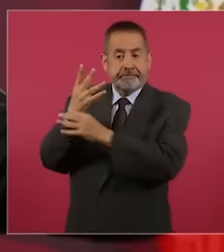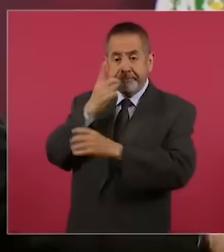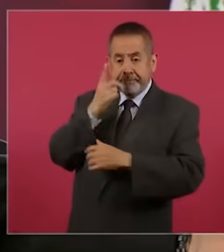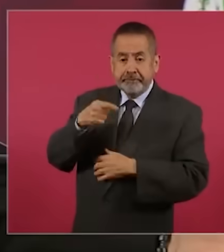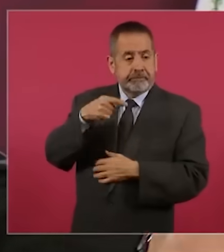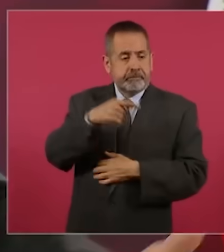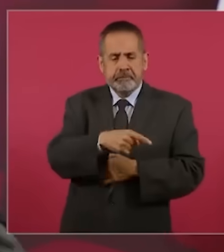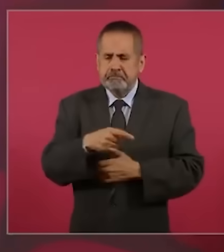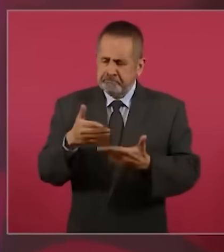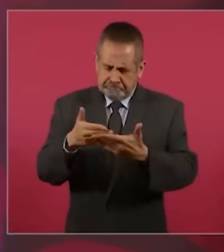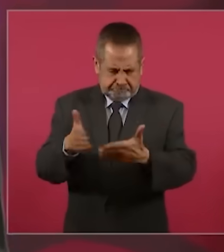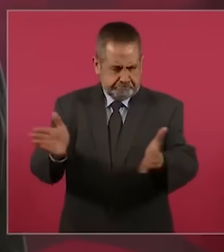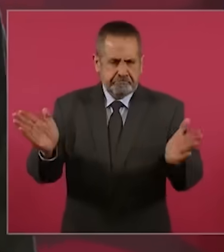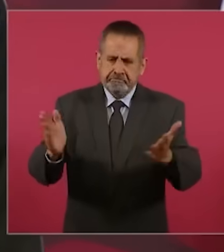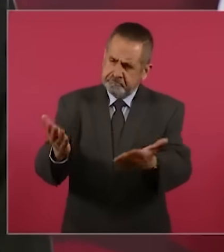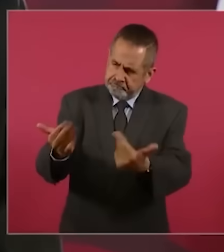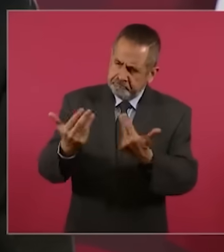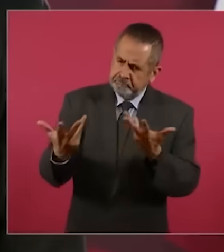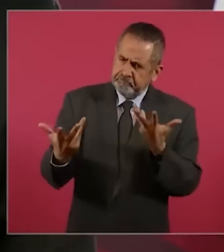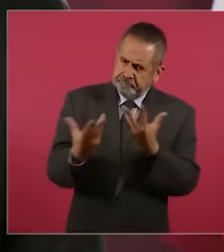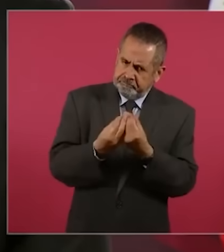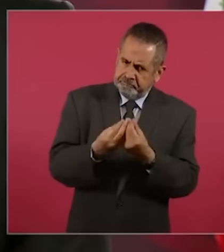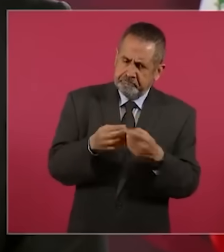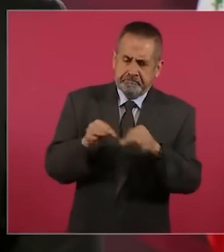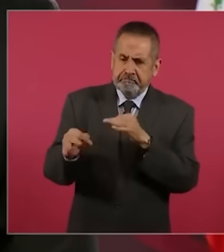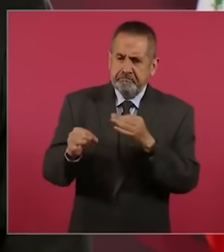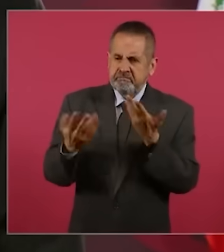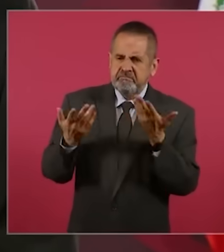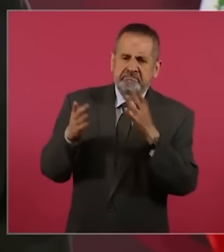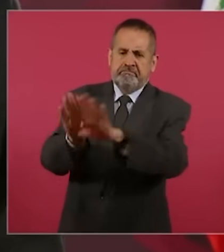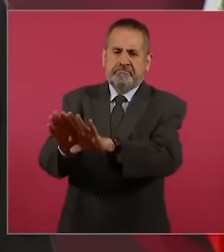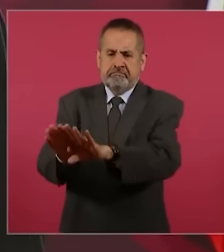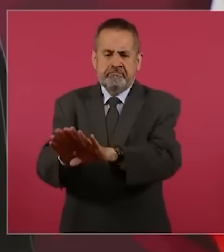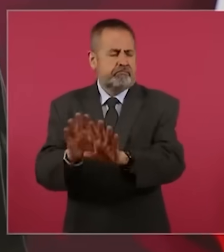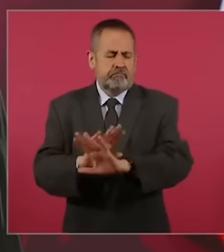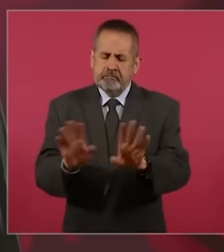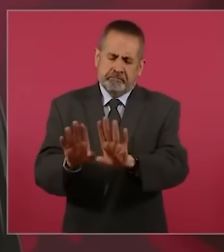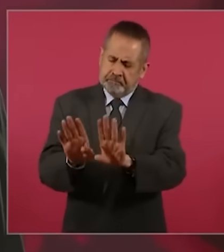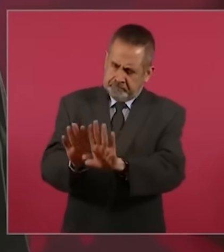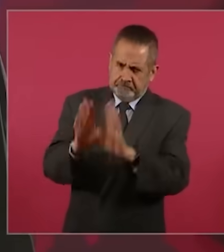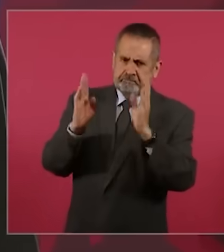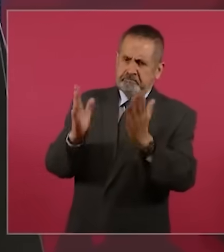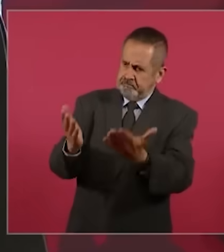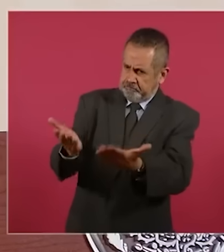puertas estaban abiertas, que no se iban a cerrar a nadie.